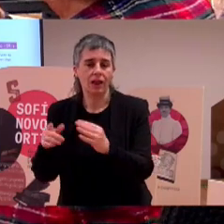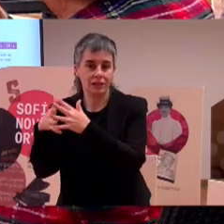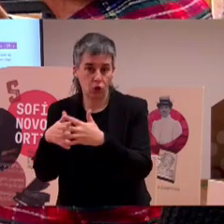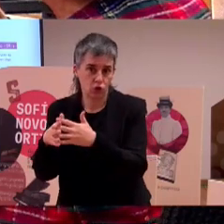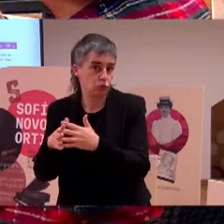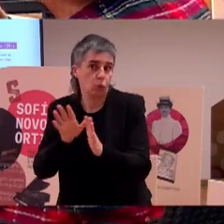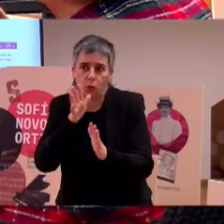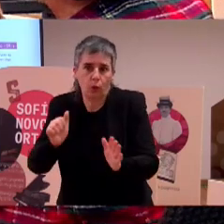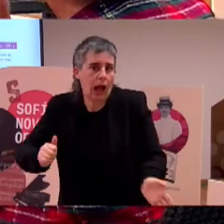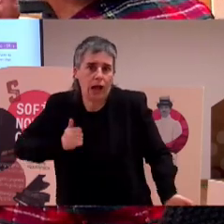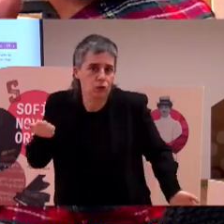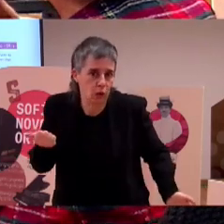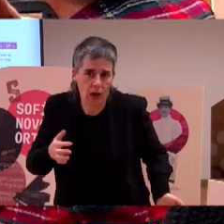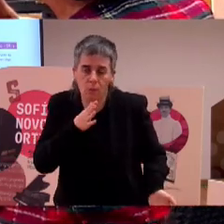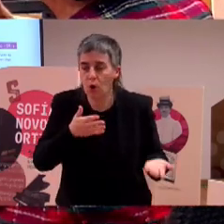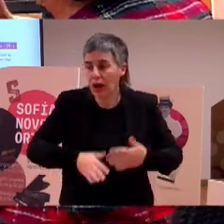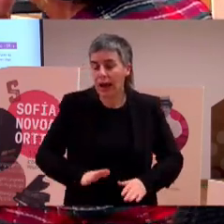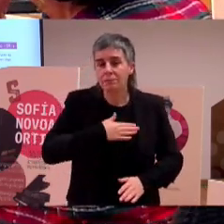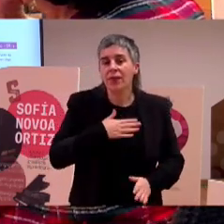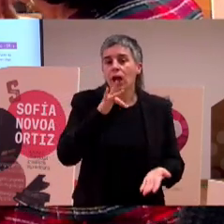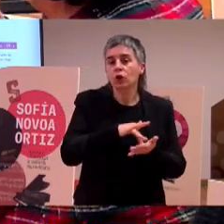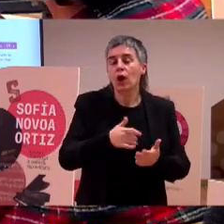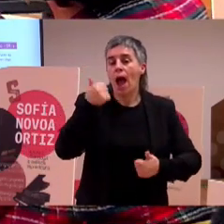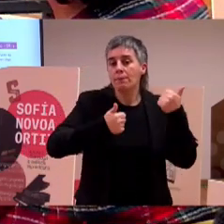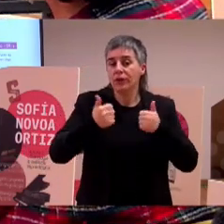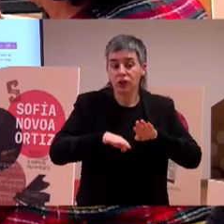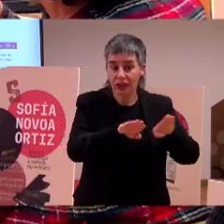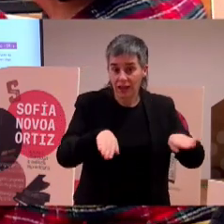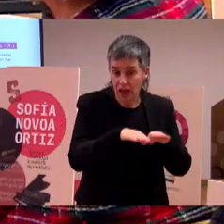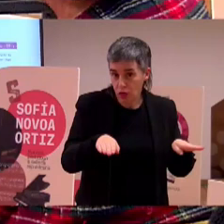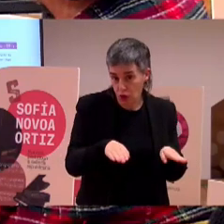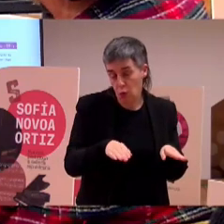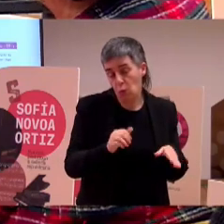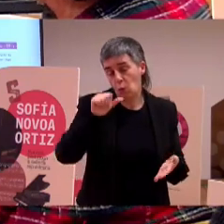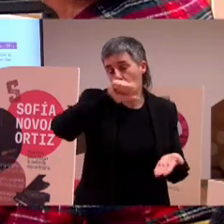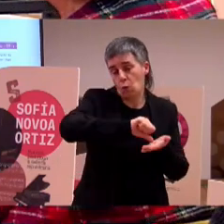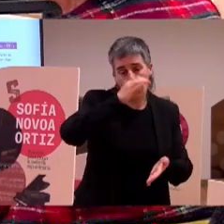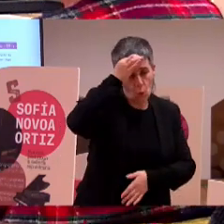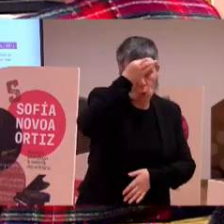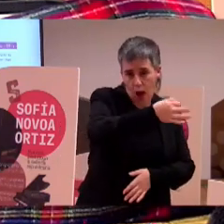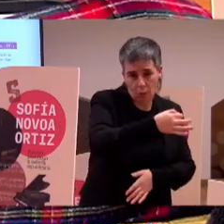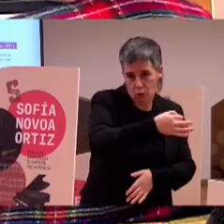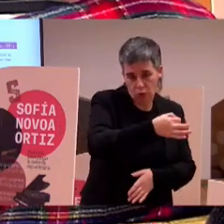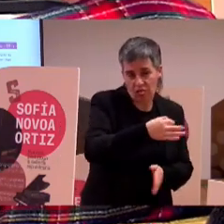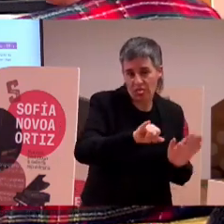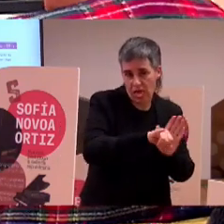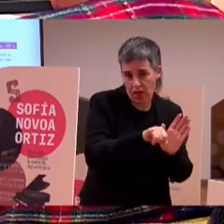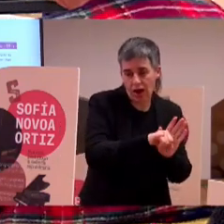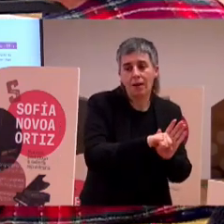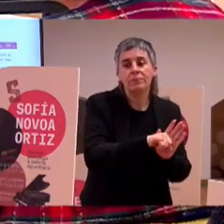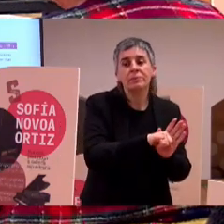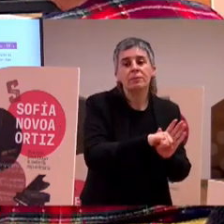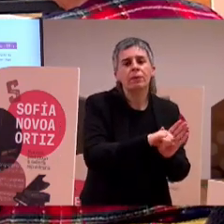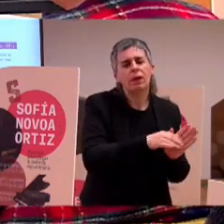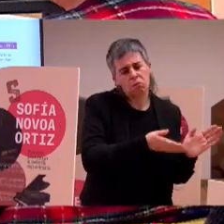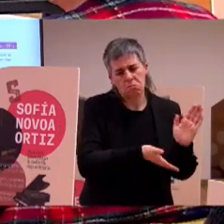estaba en un campeonato de natación en Upolz, que está al otro lado del río Hudson, y digo yo, pues